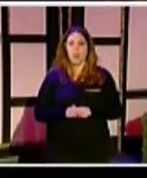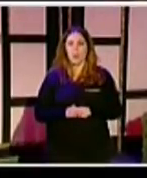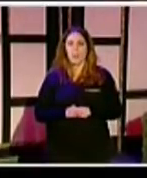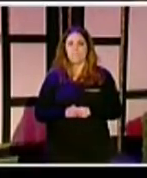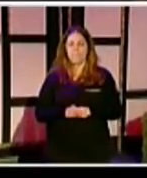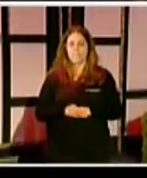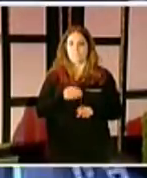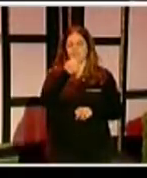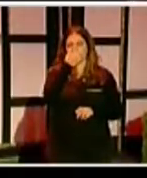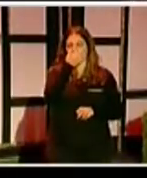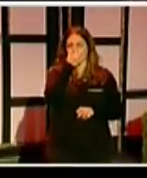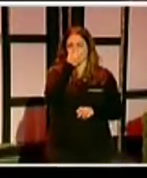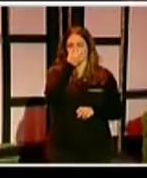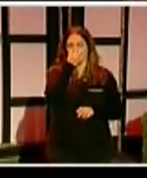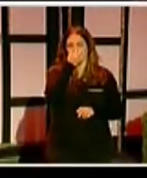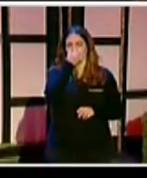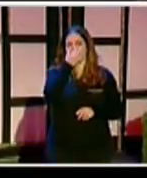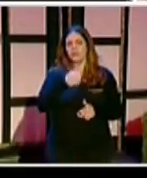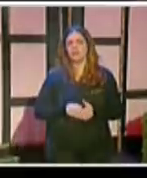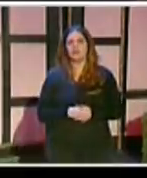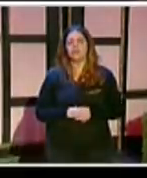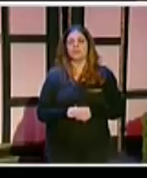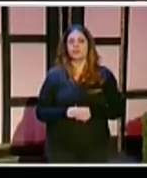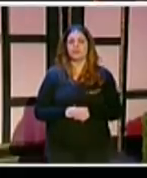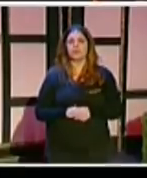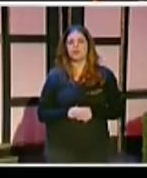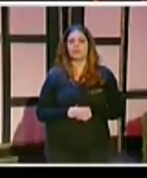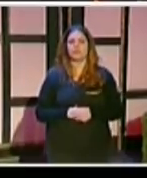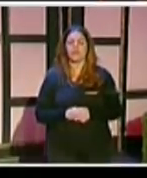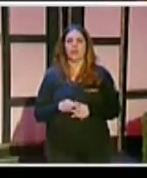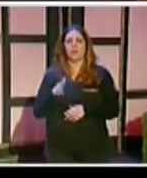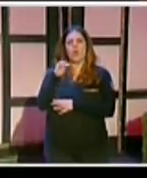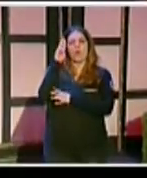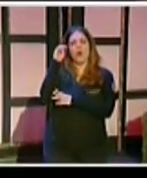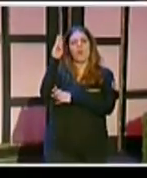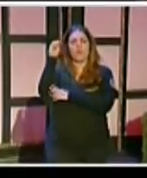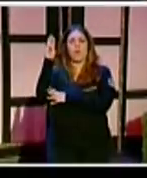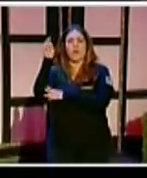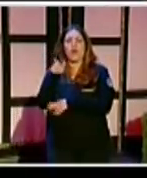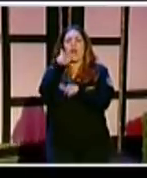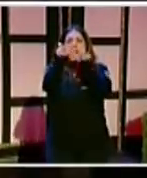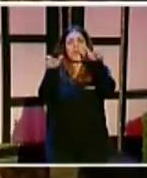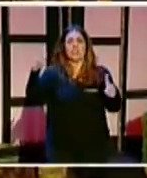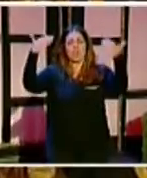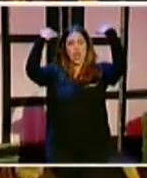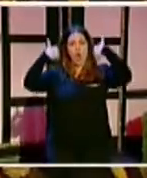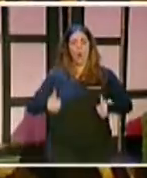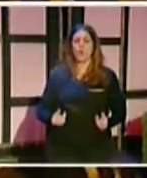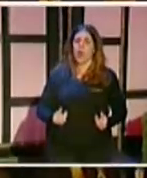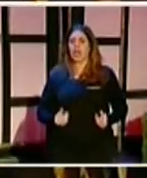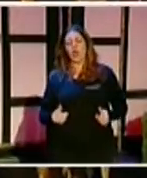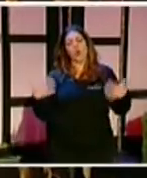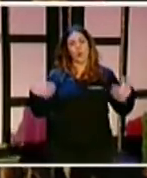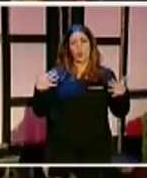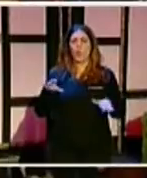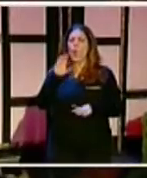que esta es una murga muy artesana, se lo construyen prácticamente ellos todos y el equipo de letras está formado por Adrián Ramírez e Isidro